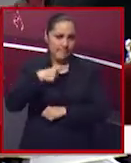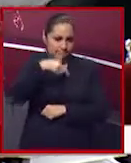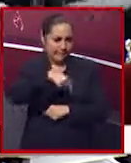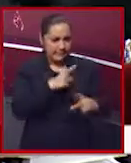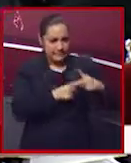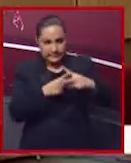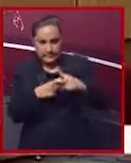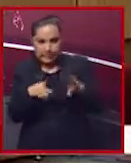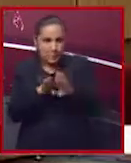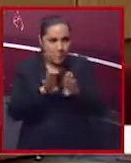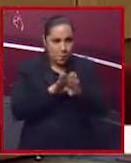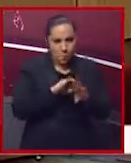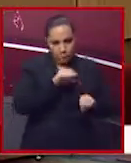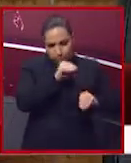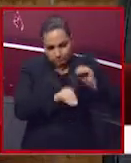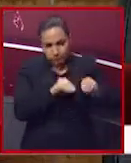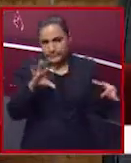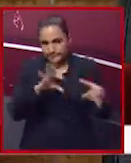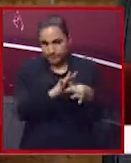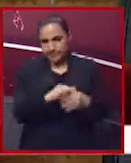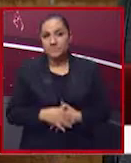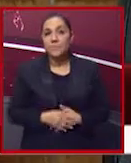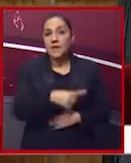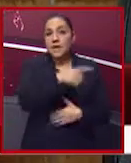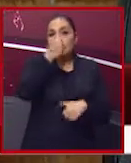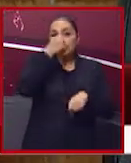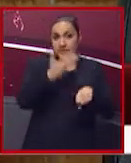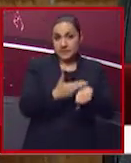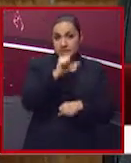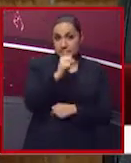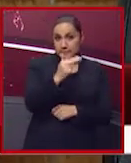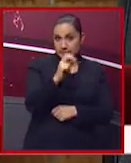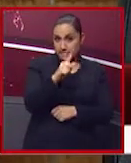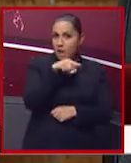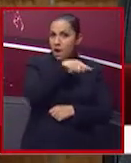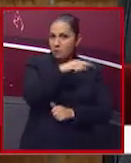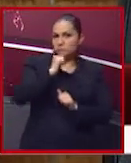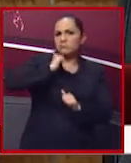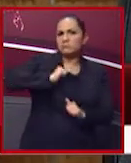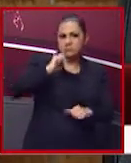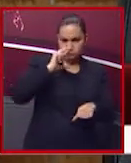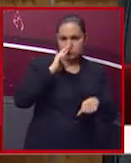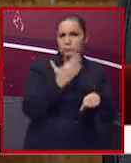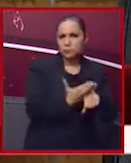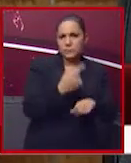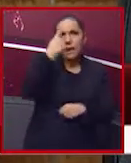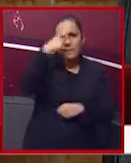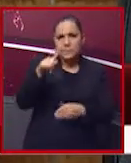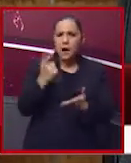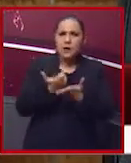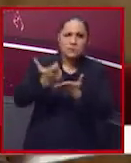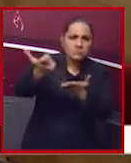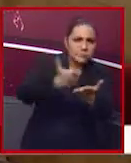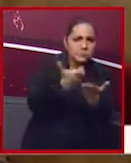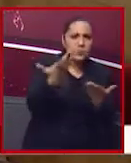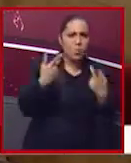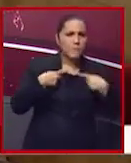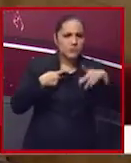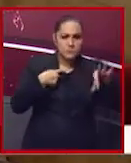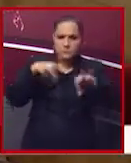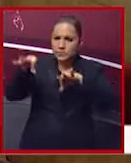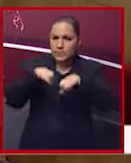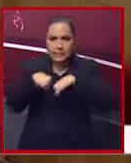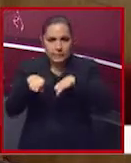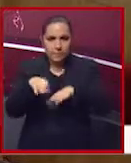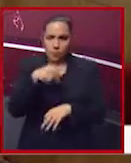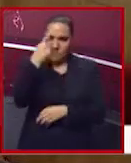Bueno, la Secretaría de Hacienda buscará centralizar las compras para eliminar la discrecionalidad, señaló la oficial mayor de la Secretaría, mientras que Santiago Nieto,